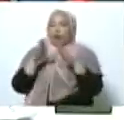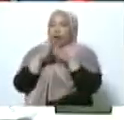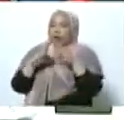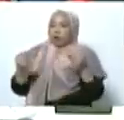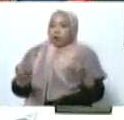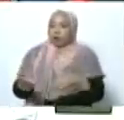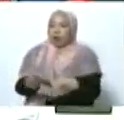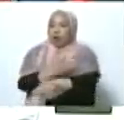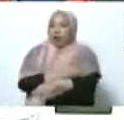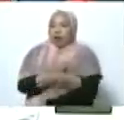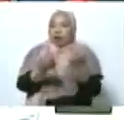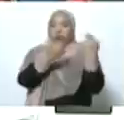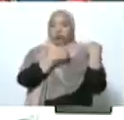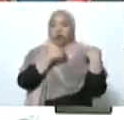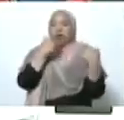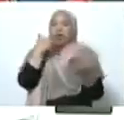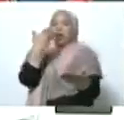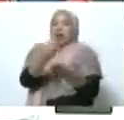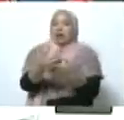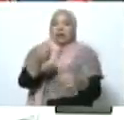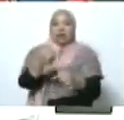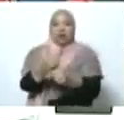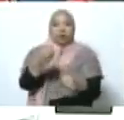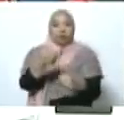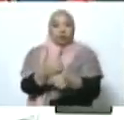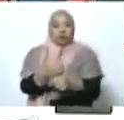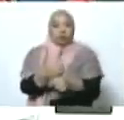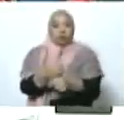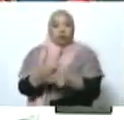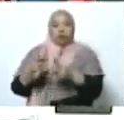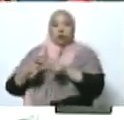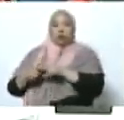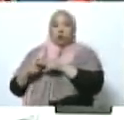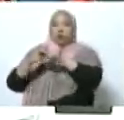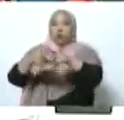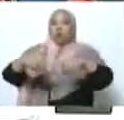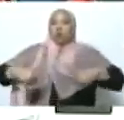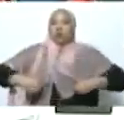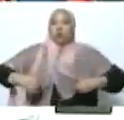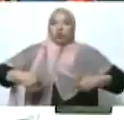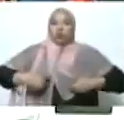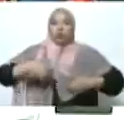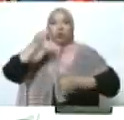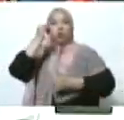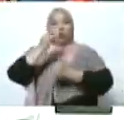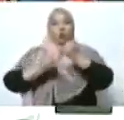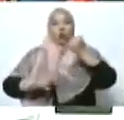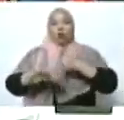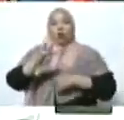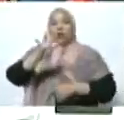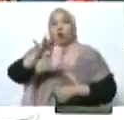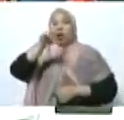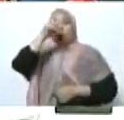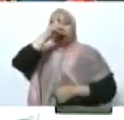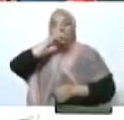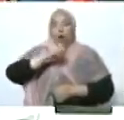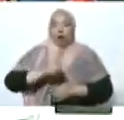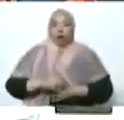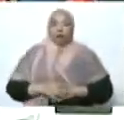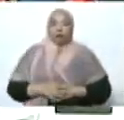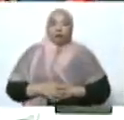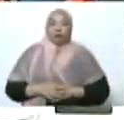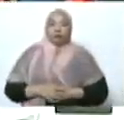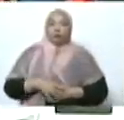tuvieron una responsabilidad agradecemos profundamente la entrega y el esfuerzo en estos últimos 4 años. Y